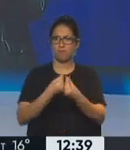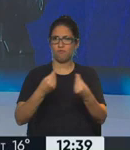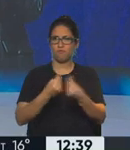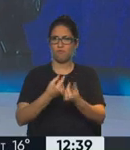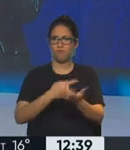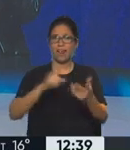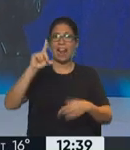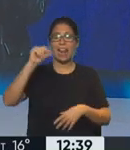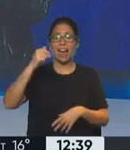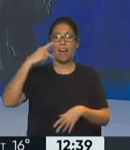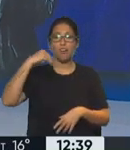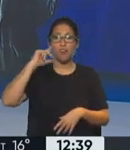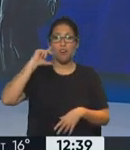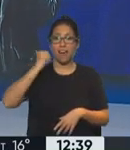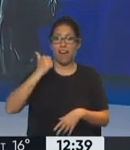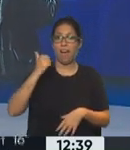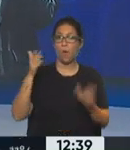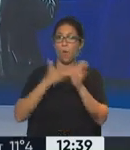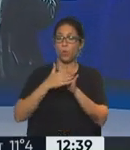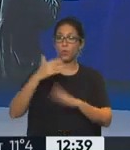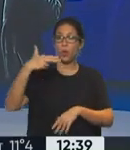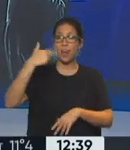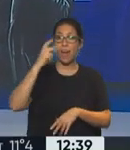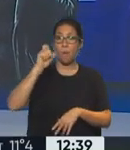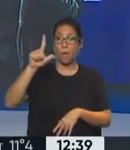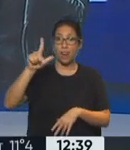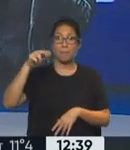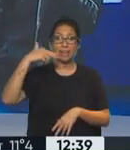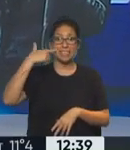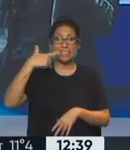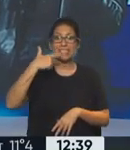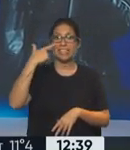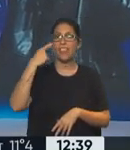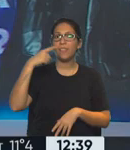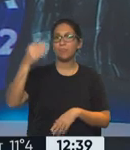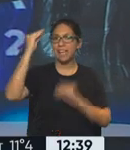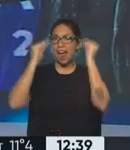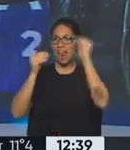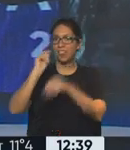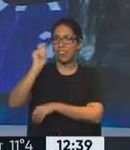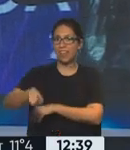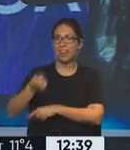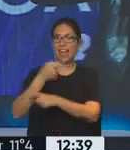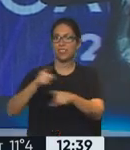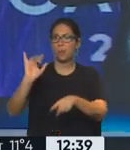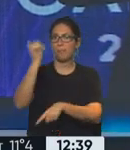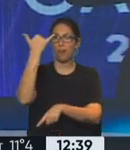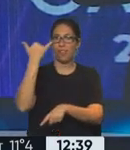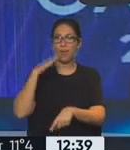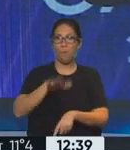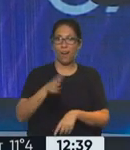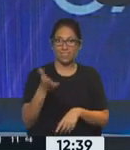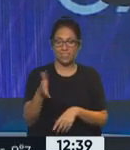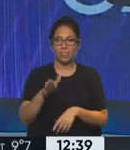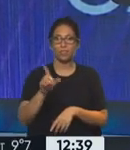La Conga y Nahuel Penici haciendo Universo Paralelo, que un rato más tarde se quedaba con el Gardel a Mejor Canción de Cuarteto. También hubo un muy buen